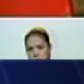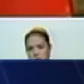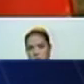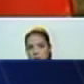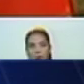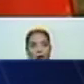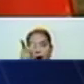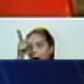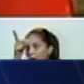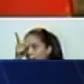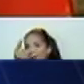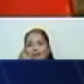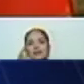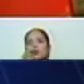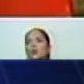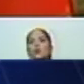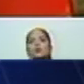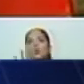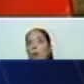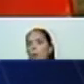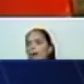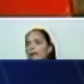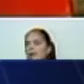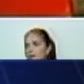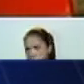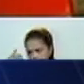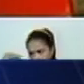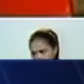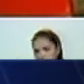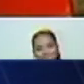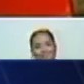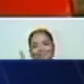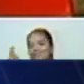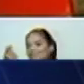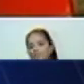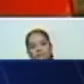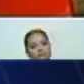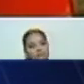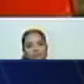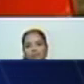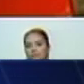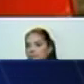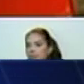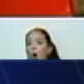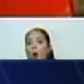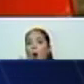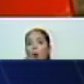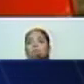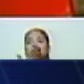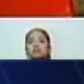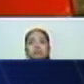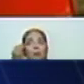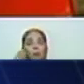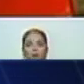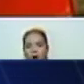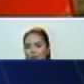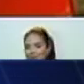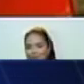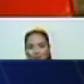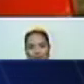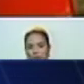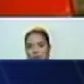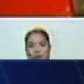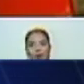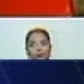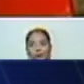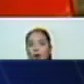Alemania ni ningún país del mundo puede inmiscuirse en los asuntos internos de Venezuela y emitir opiniones de ese tipo. La subordinación a la